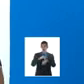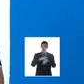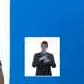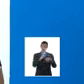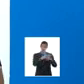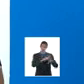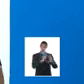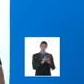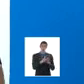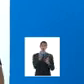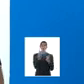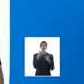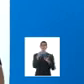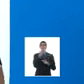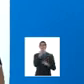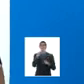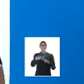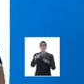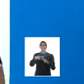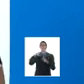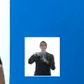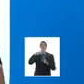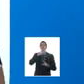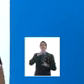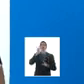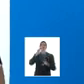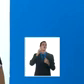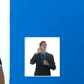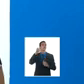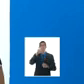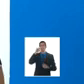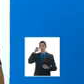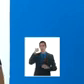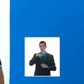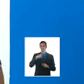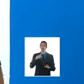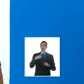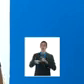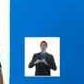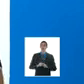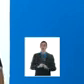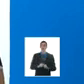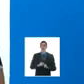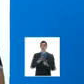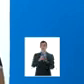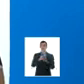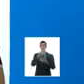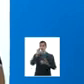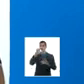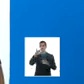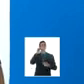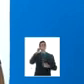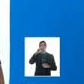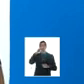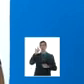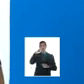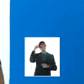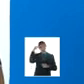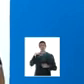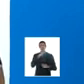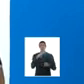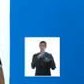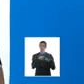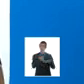muy importante también, el fenoderol, la morfina en sus 2 presentaciones, o sea, en la de 10 miligramos y 20